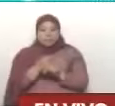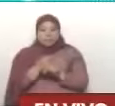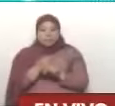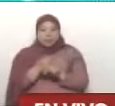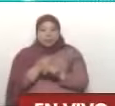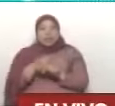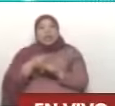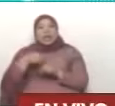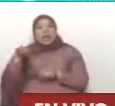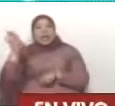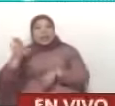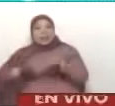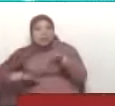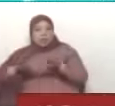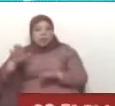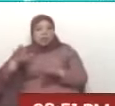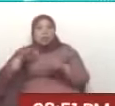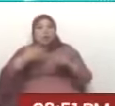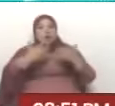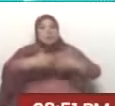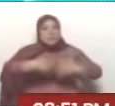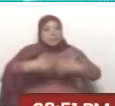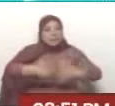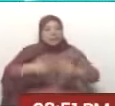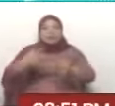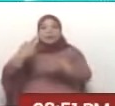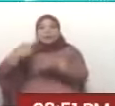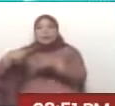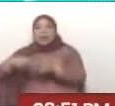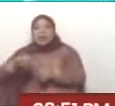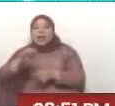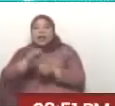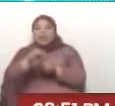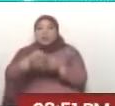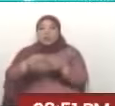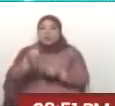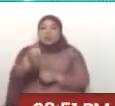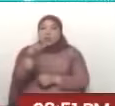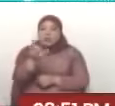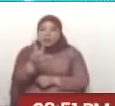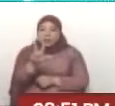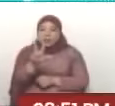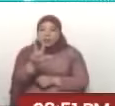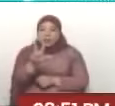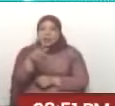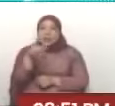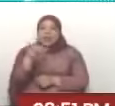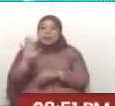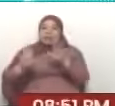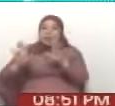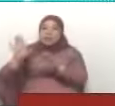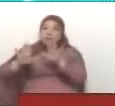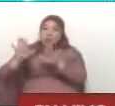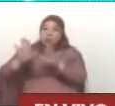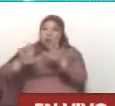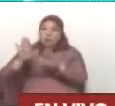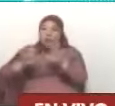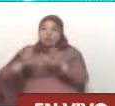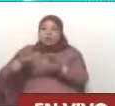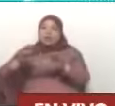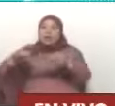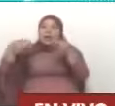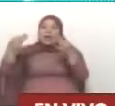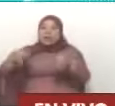porque nuestro estado tiene 13 municipios totalmente turísticos, 13 municipios que tienen ambientes